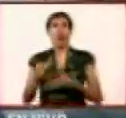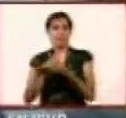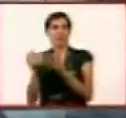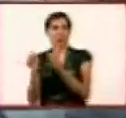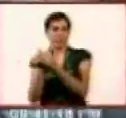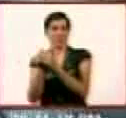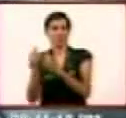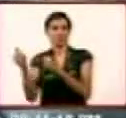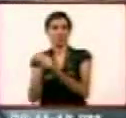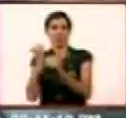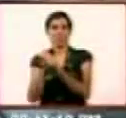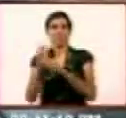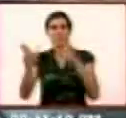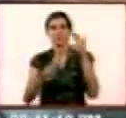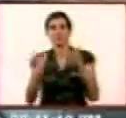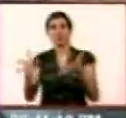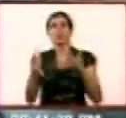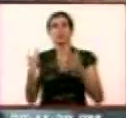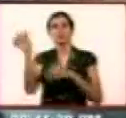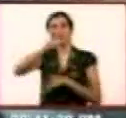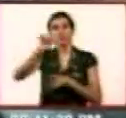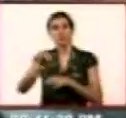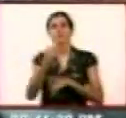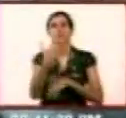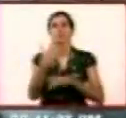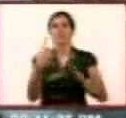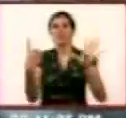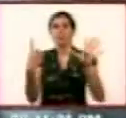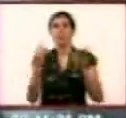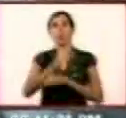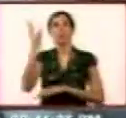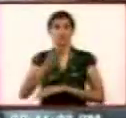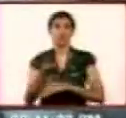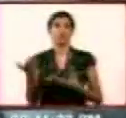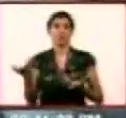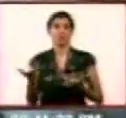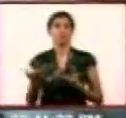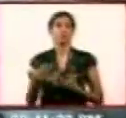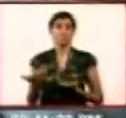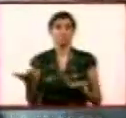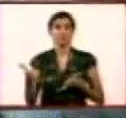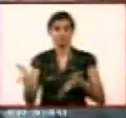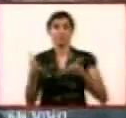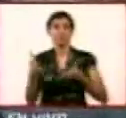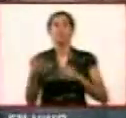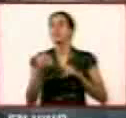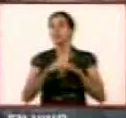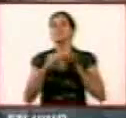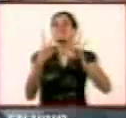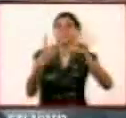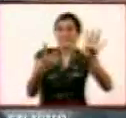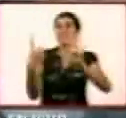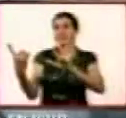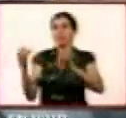ganar el sindicato con el 76 por Por algo será verdad Por algo será 76